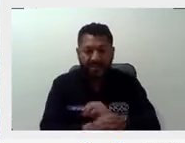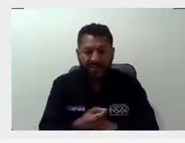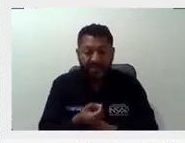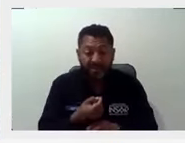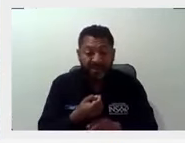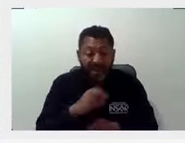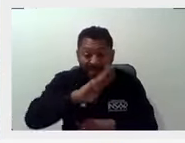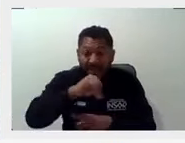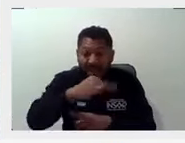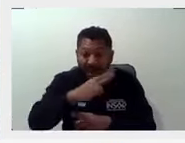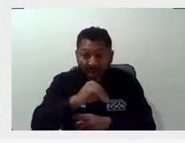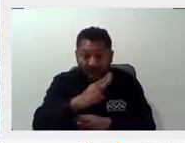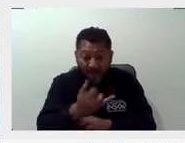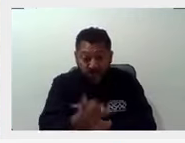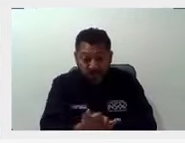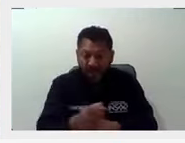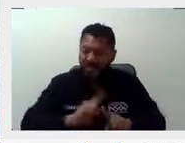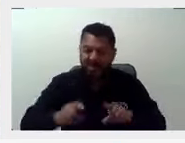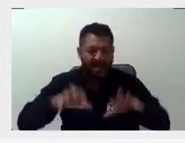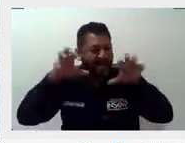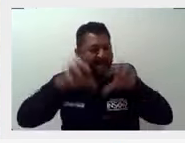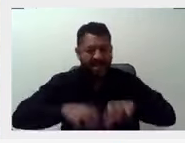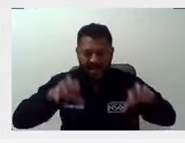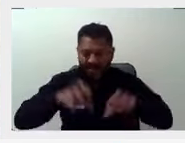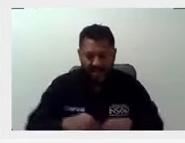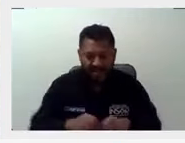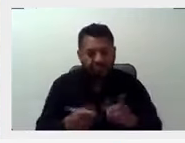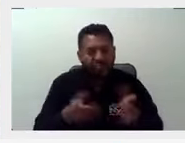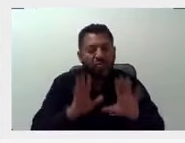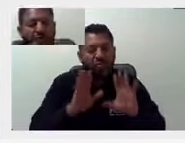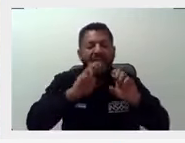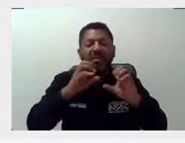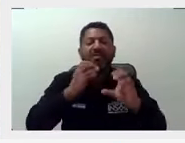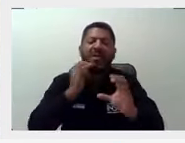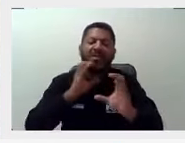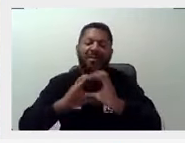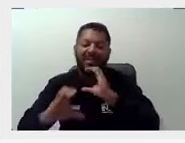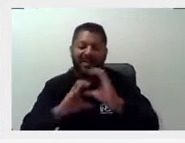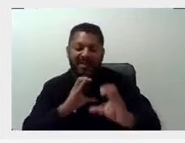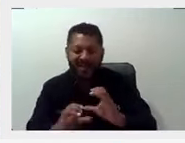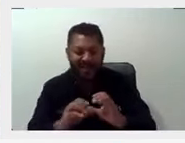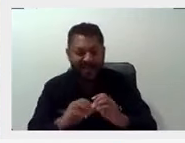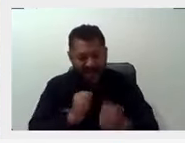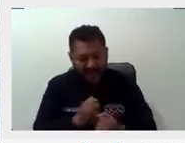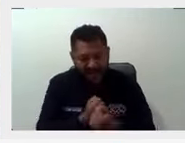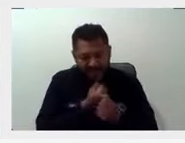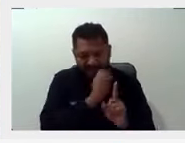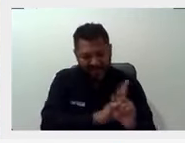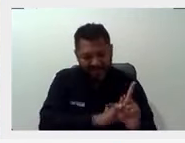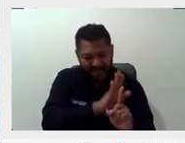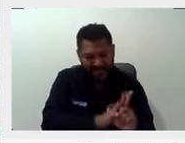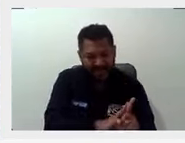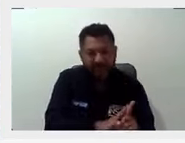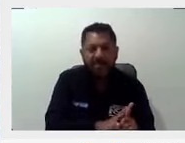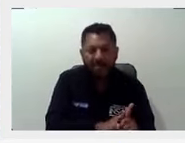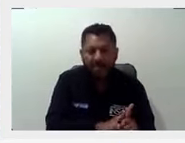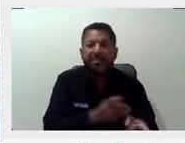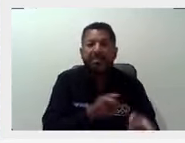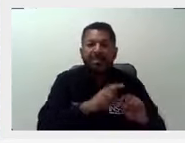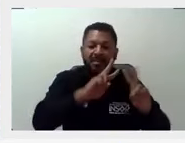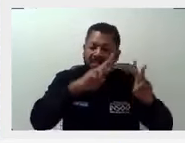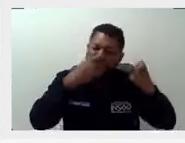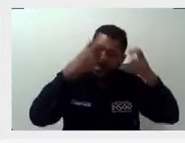está trabajando diferentes actividades en las áreas de comunicación, en las áreas socioafectivas y en el área cognitiva,